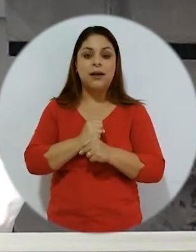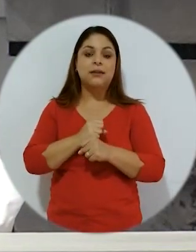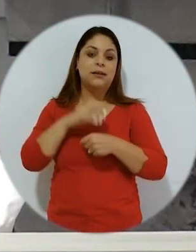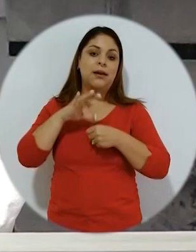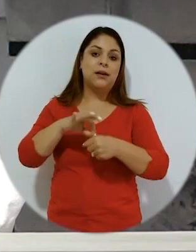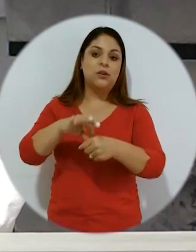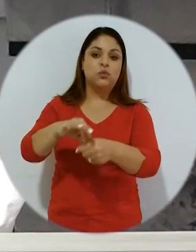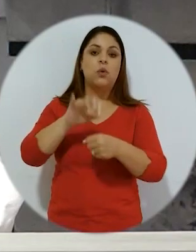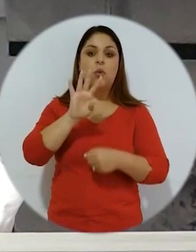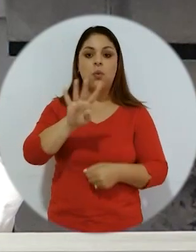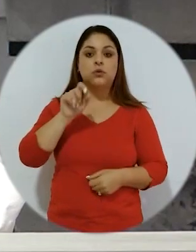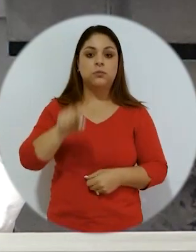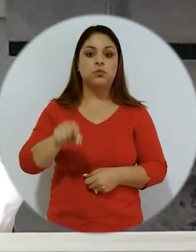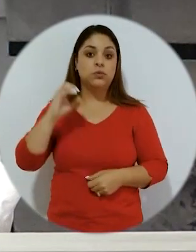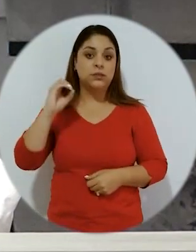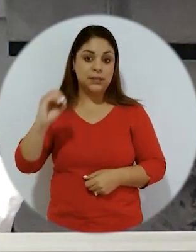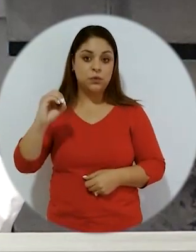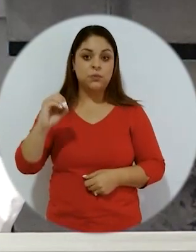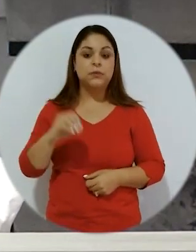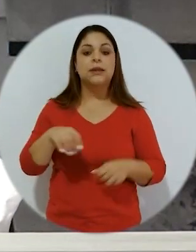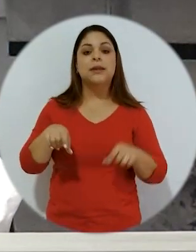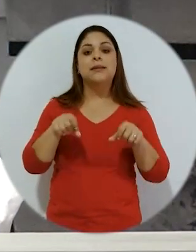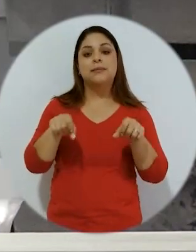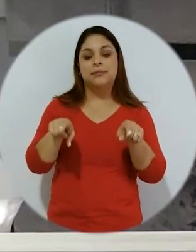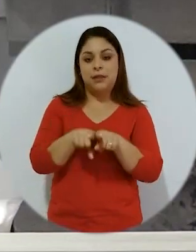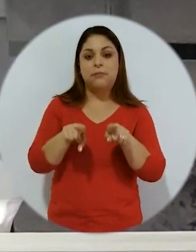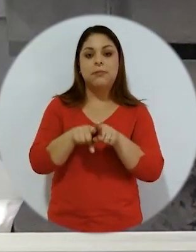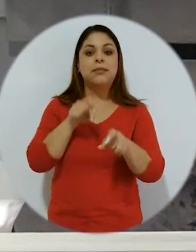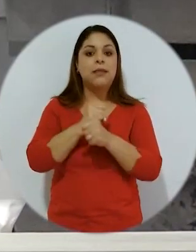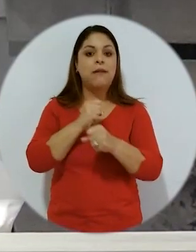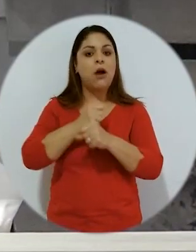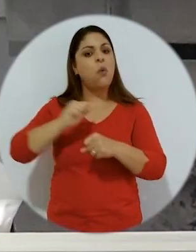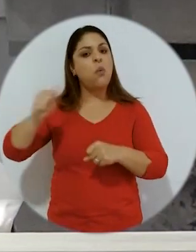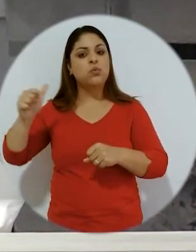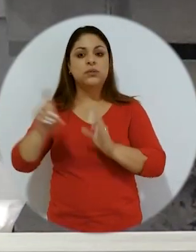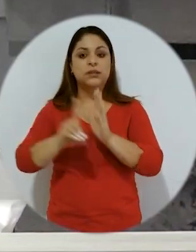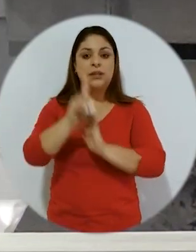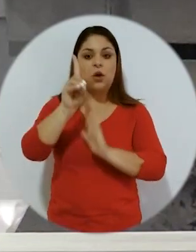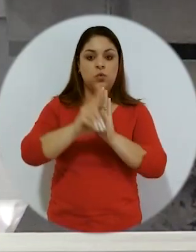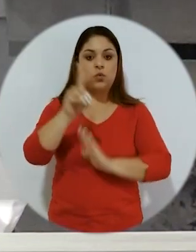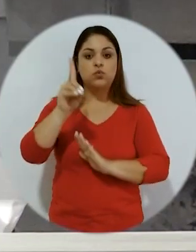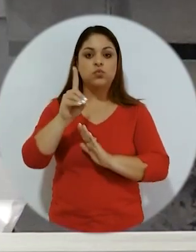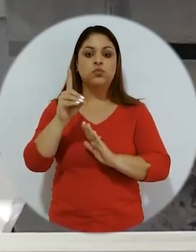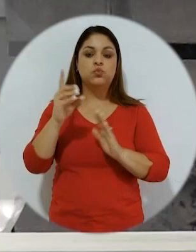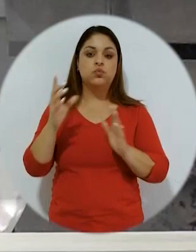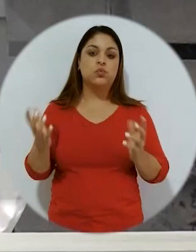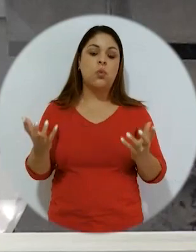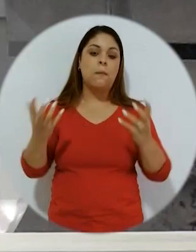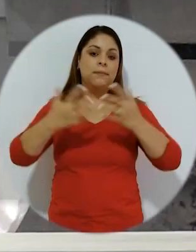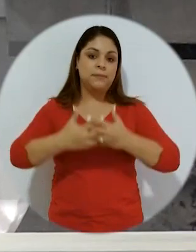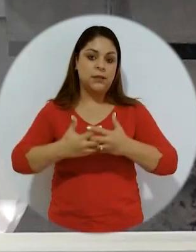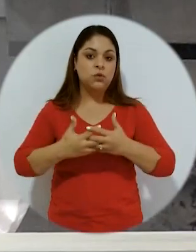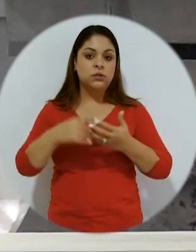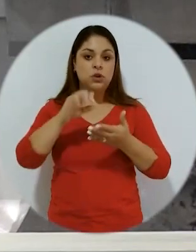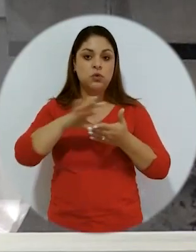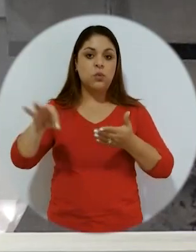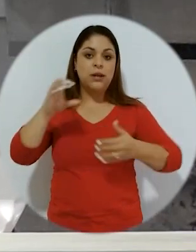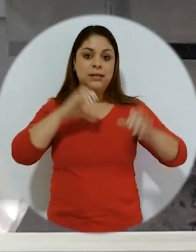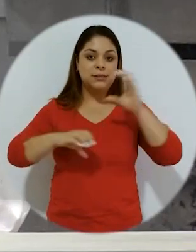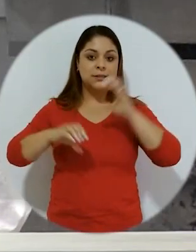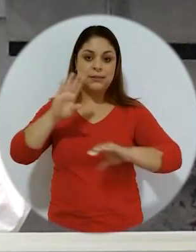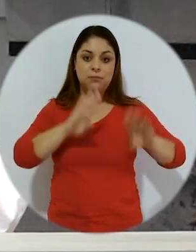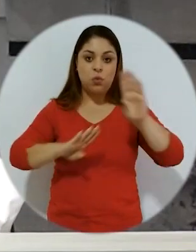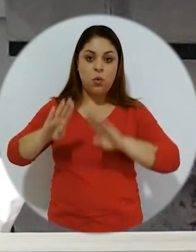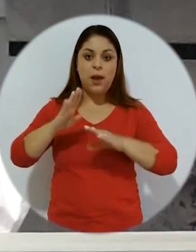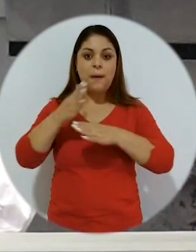trabaja en Agricultura 4.0 y trabaja en otros desarrollos que son complementarios. La Escuela de Ciencias